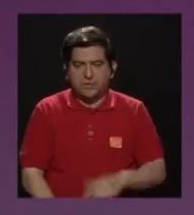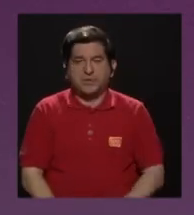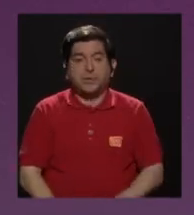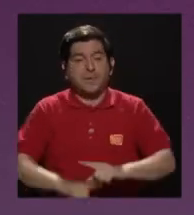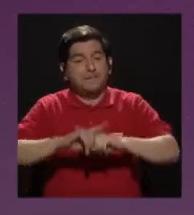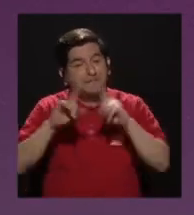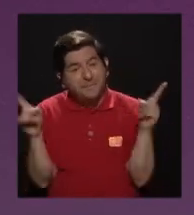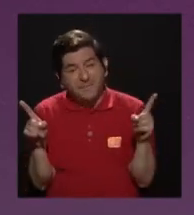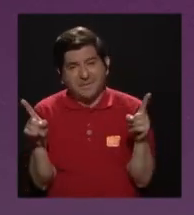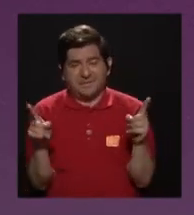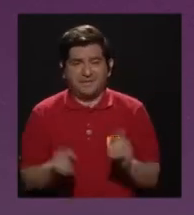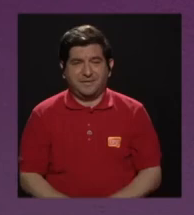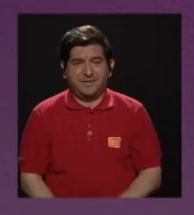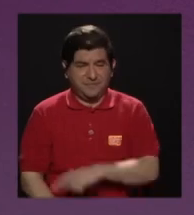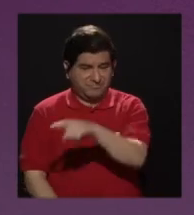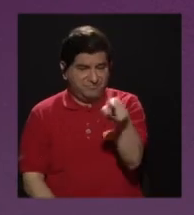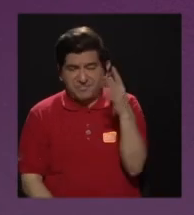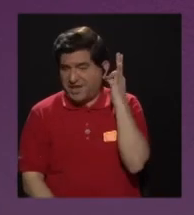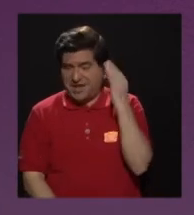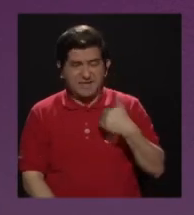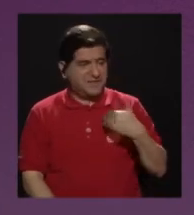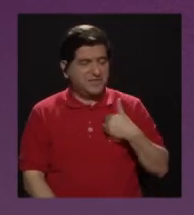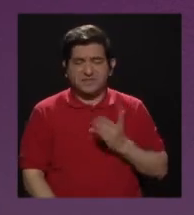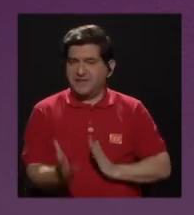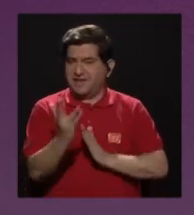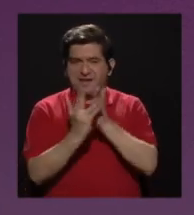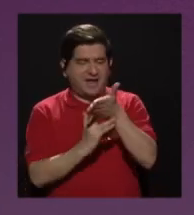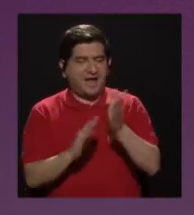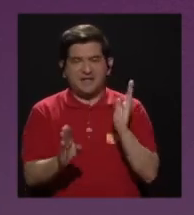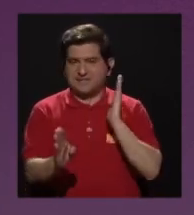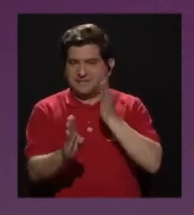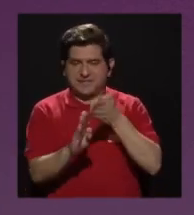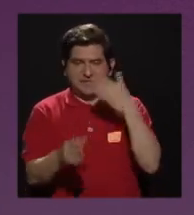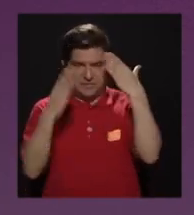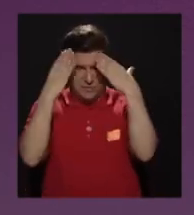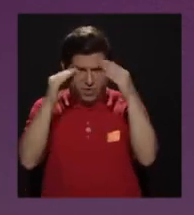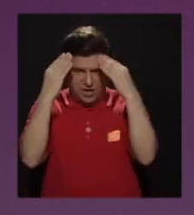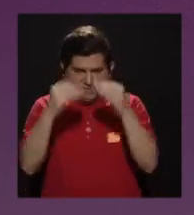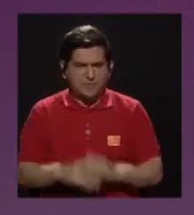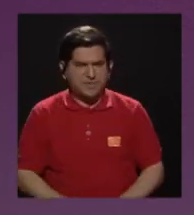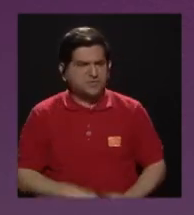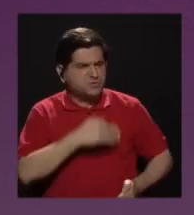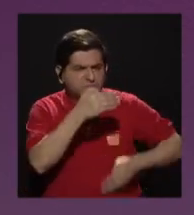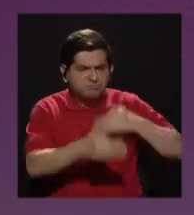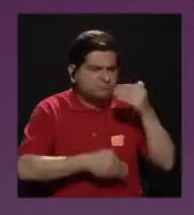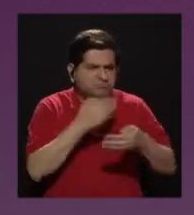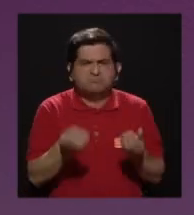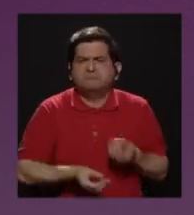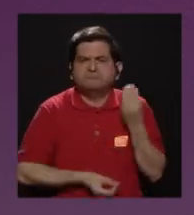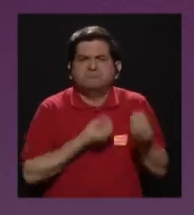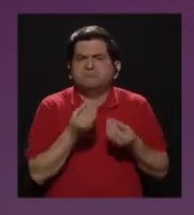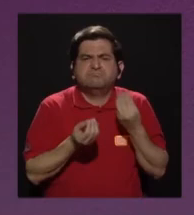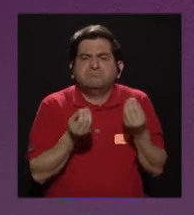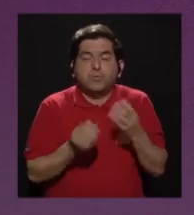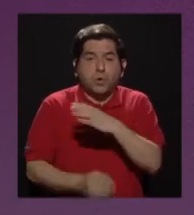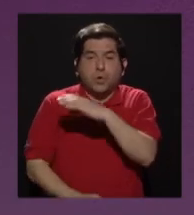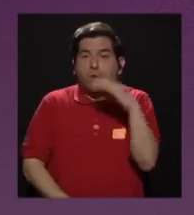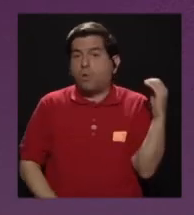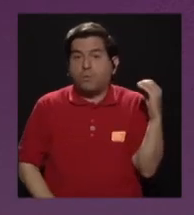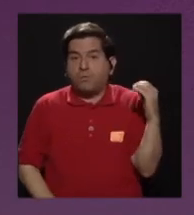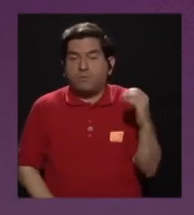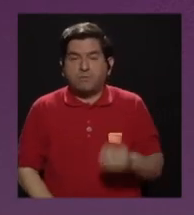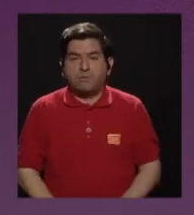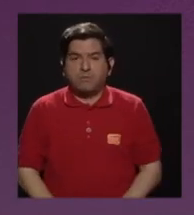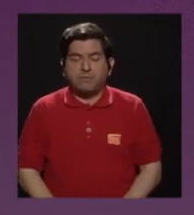embargo, muchas de ellas no tienen un acceso directo ni a la información para ver qué procesos hay que hacer, ni